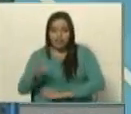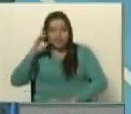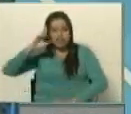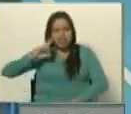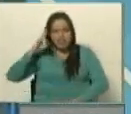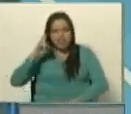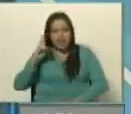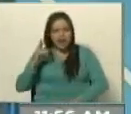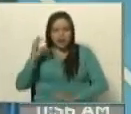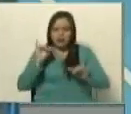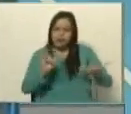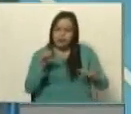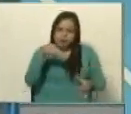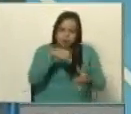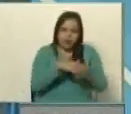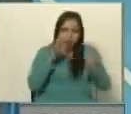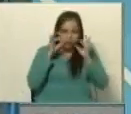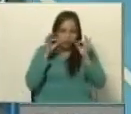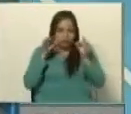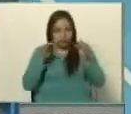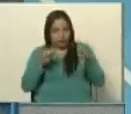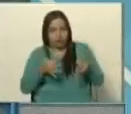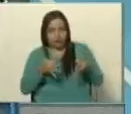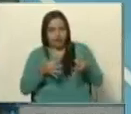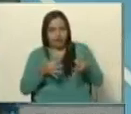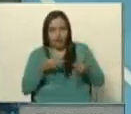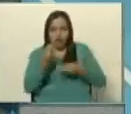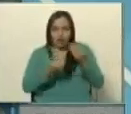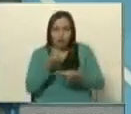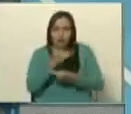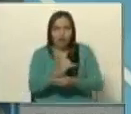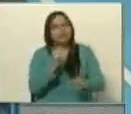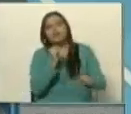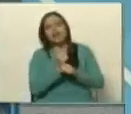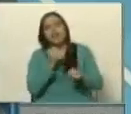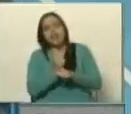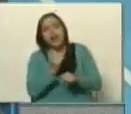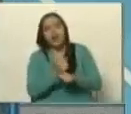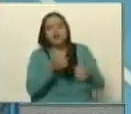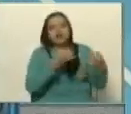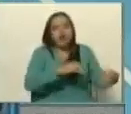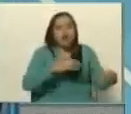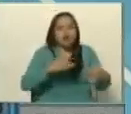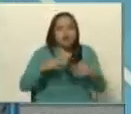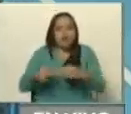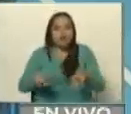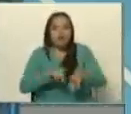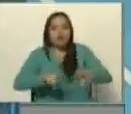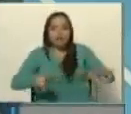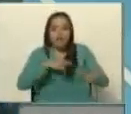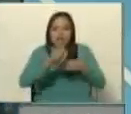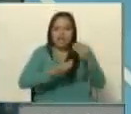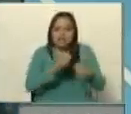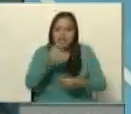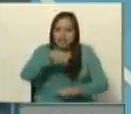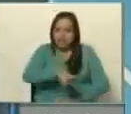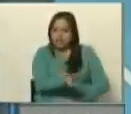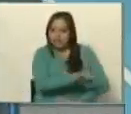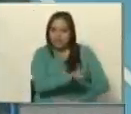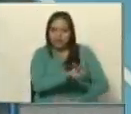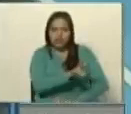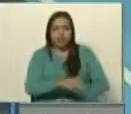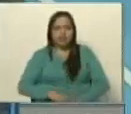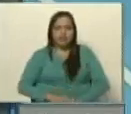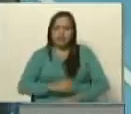lo interno observen el flujo regular, el normal acontecimiento democrático en Venezuela, en